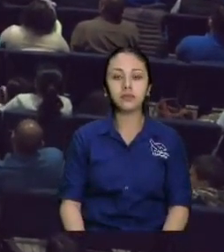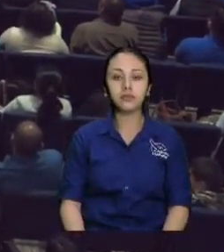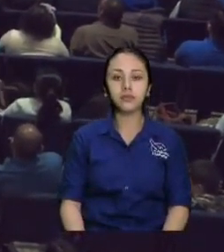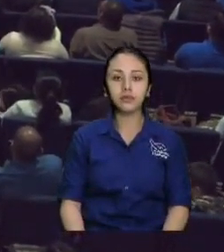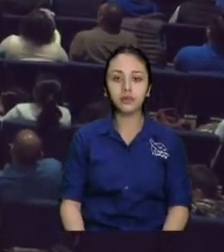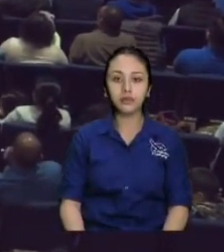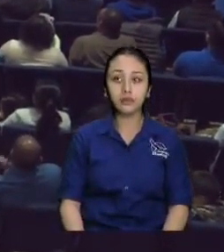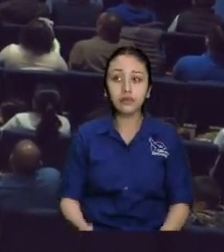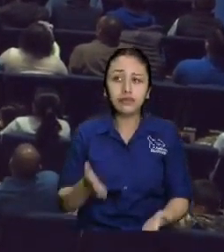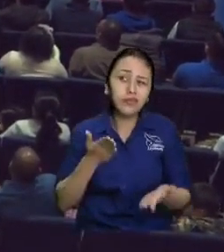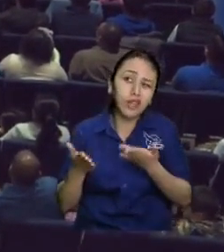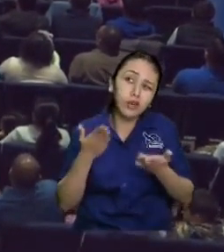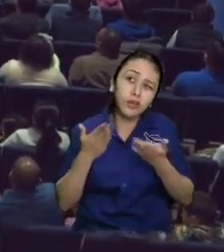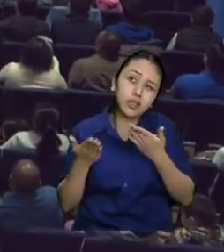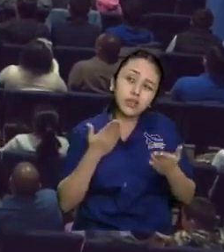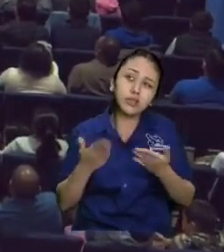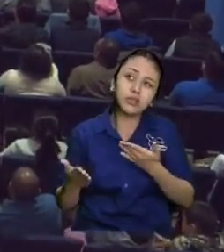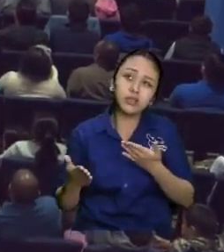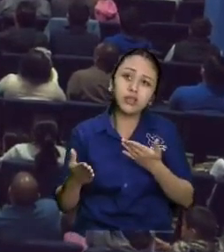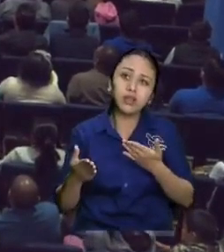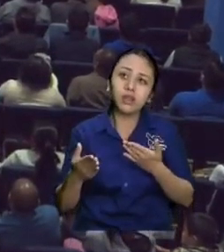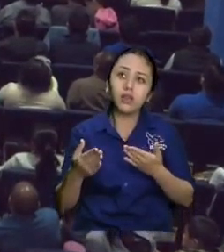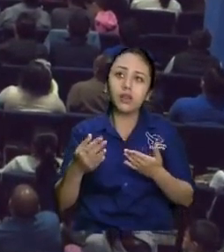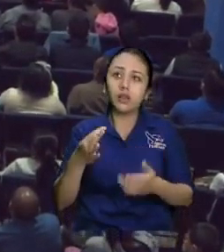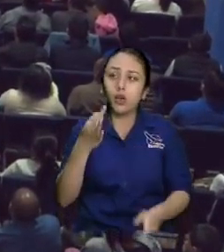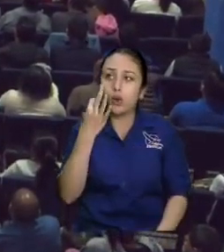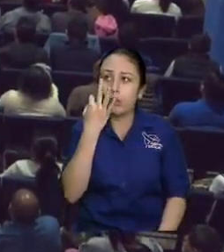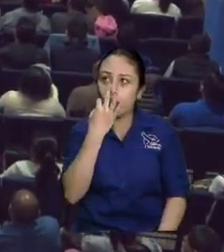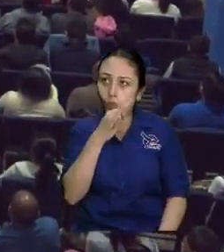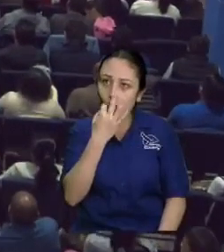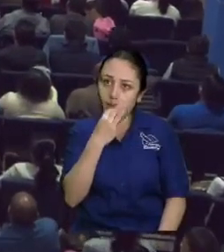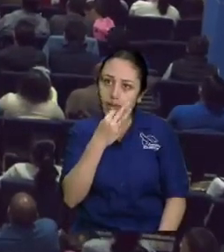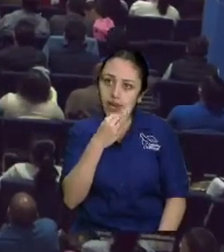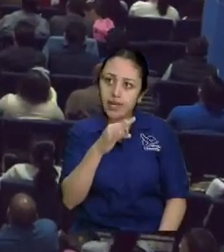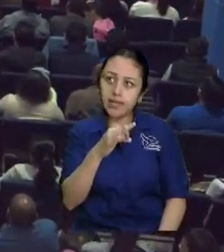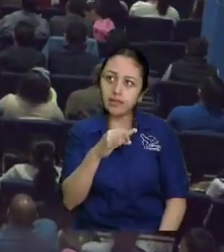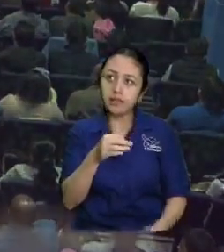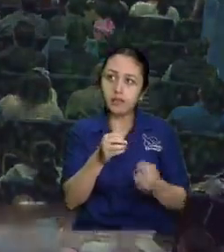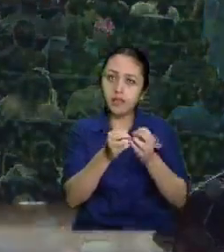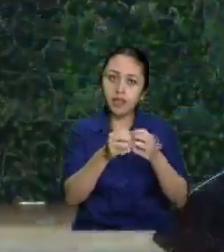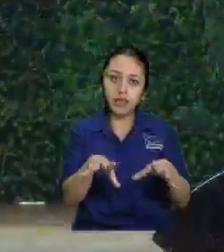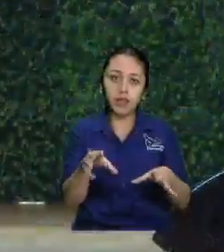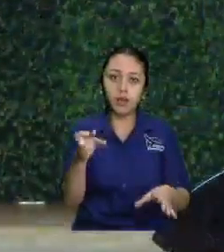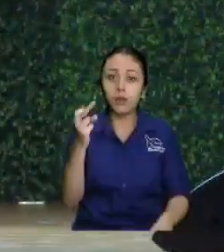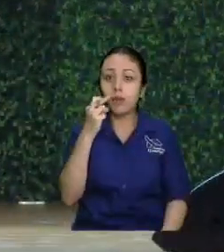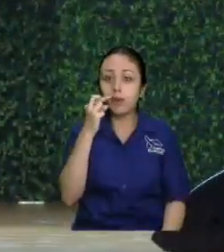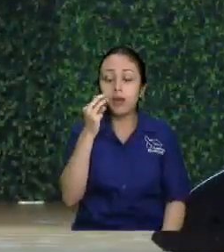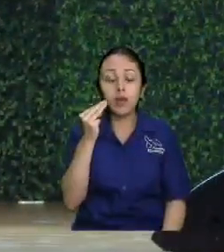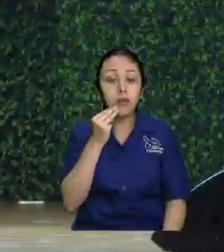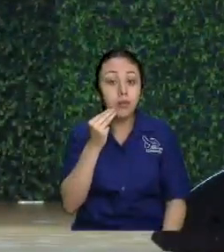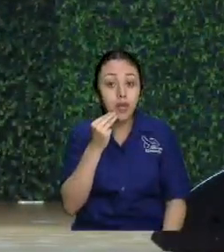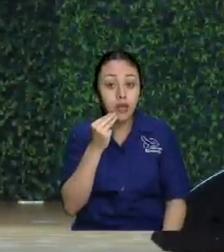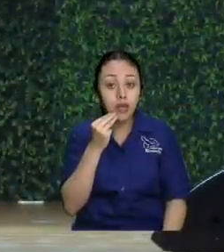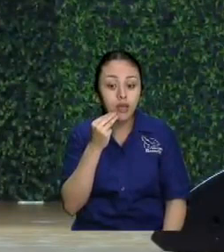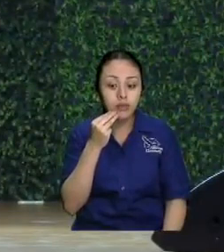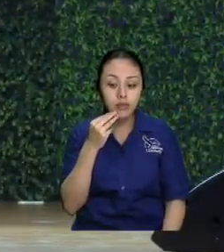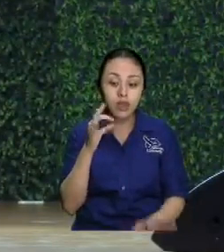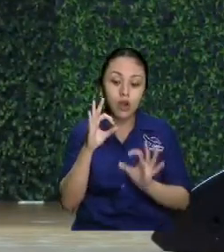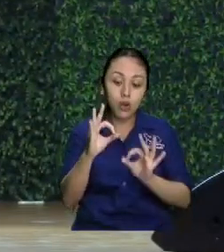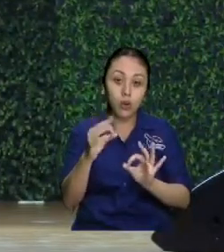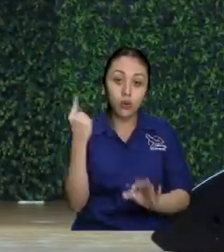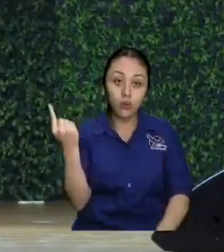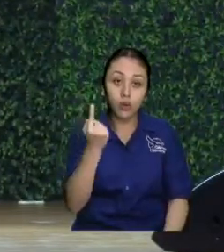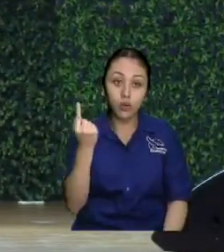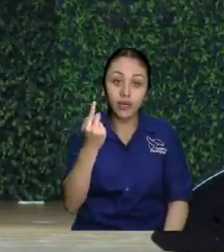porque se quedaron, qué sé yo, huérfanas, o crecieron, era la única hermana entre 10 varones.